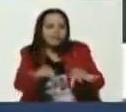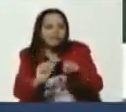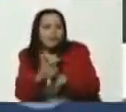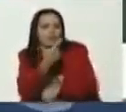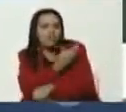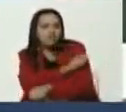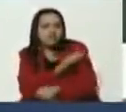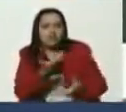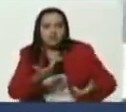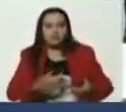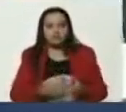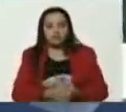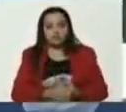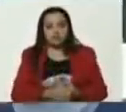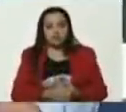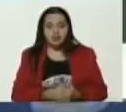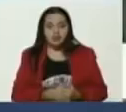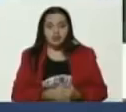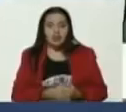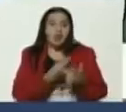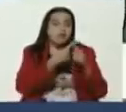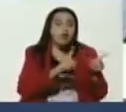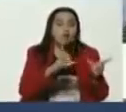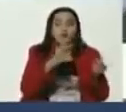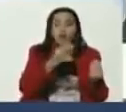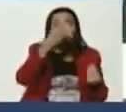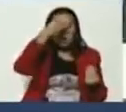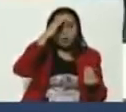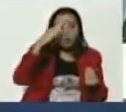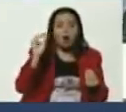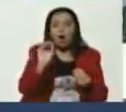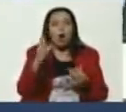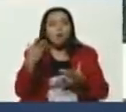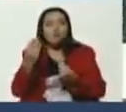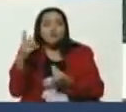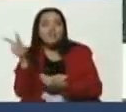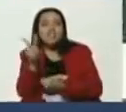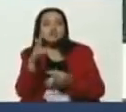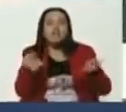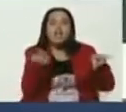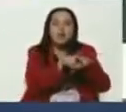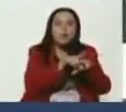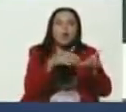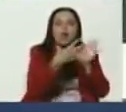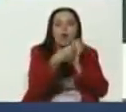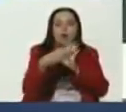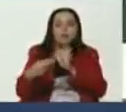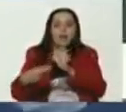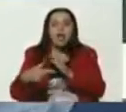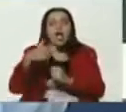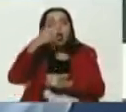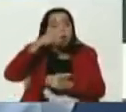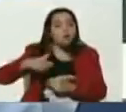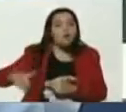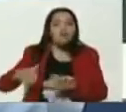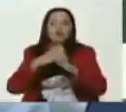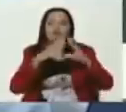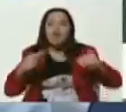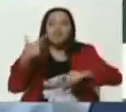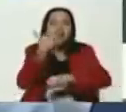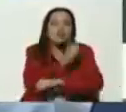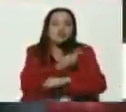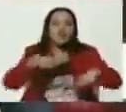Si existieran muchas Cubas y muchas Venezuelas, los pueblos pobres hoy tuvieran la vacuna para todos los pueblos pobres.